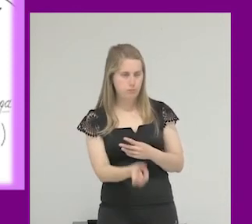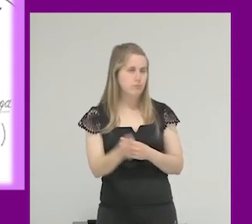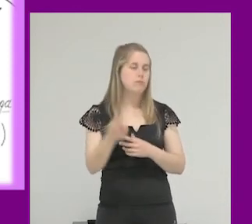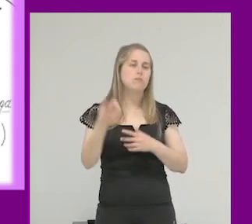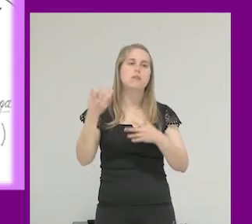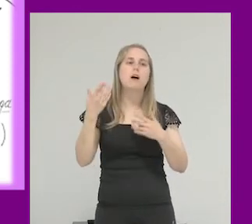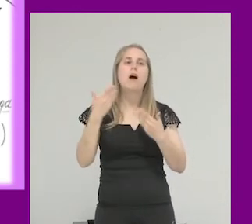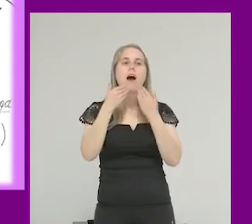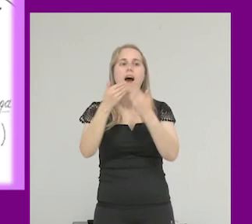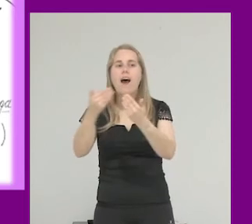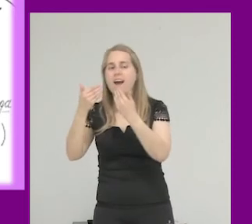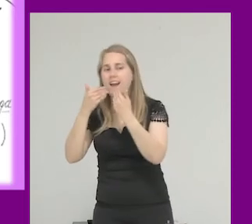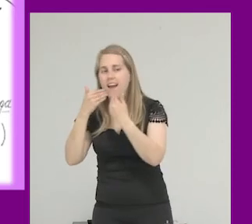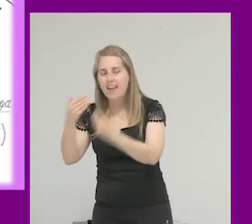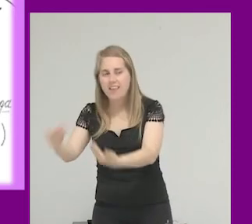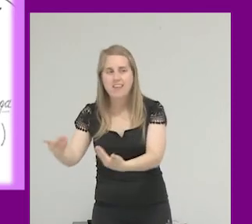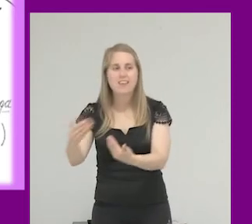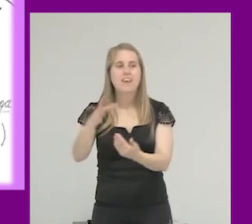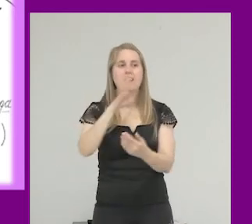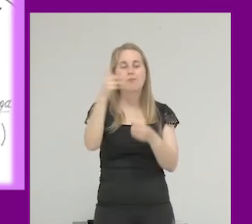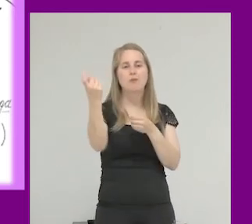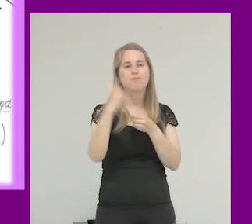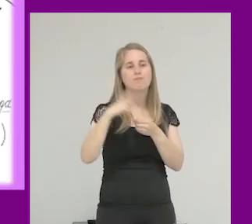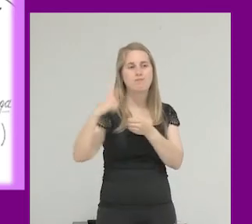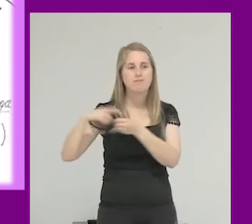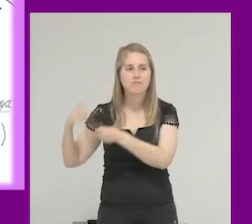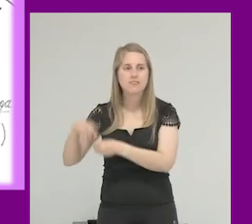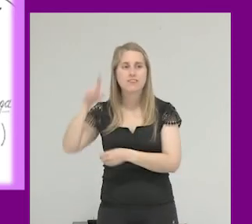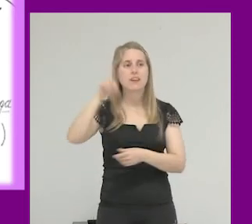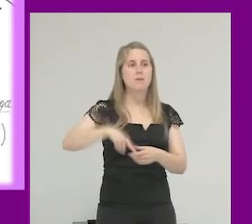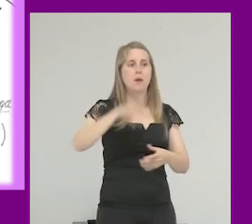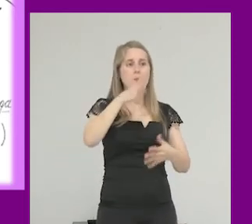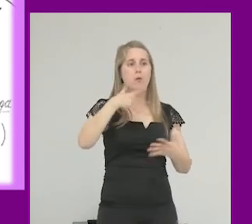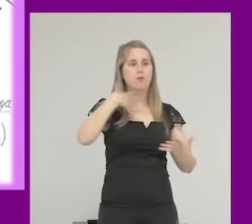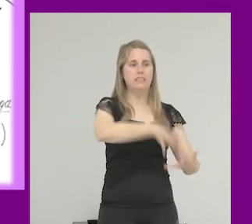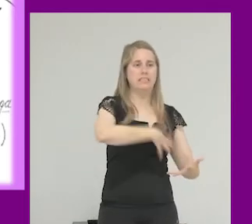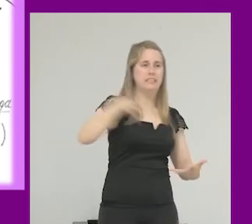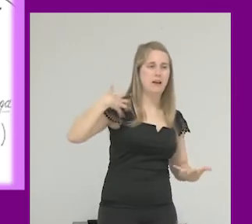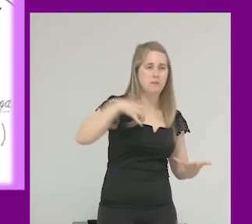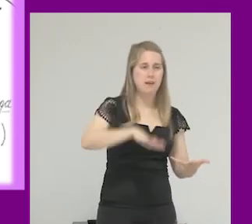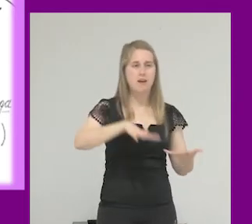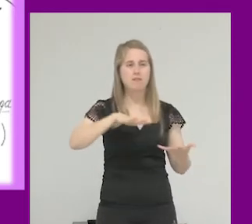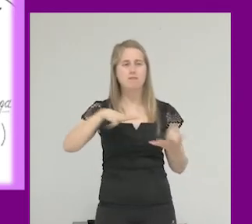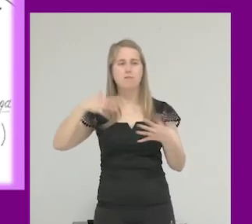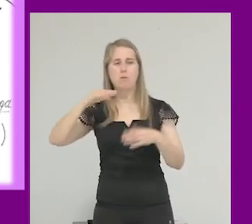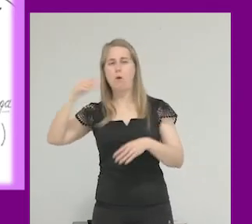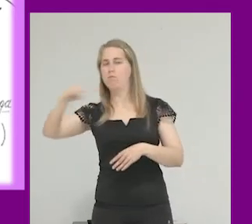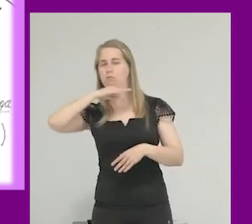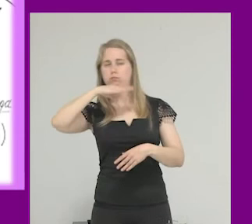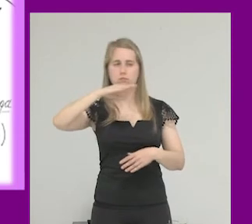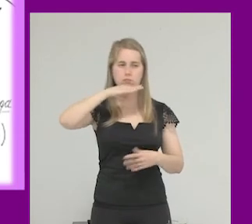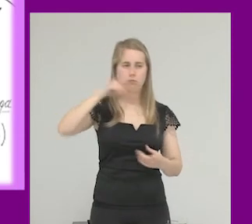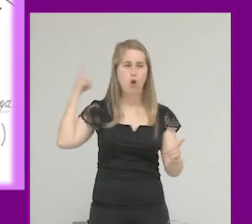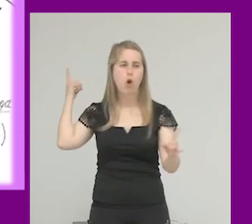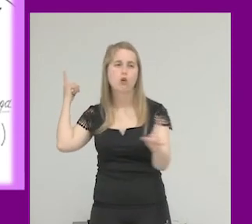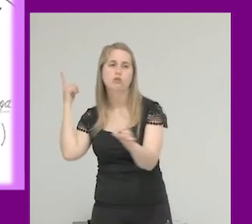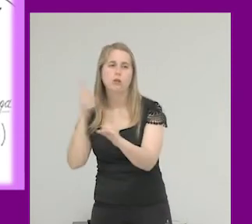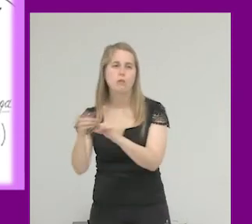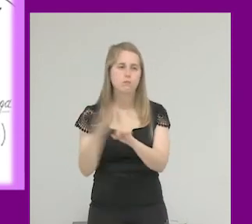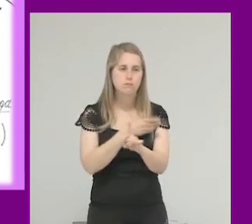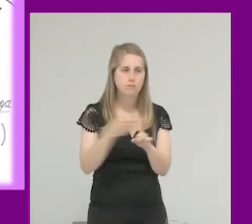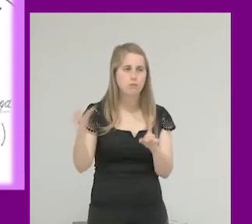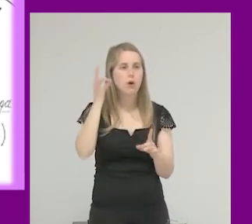Muchas gracias por vuestra implicación y por transformar la rabia e indignación ante las agresiones hacia las mujeres en acciones